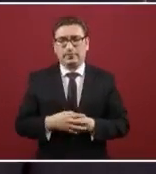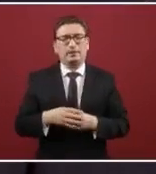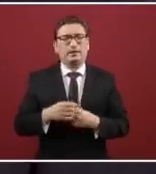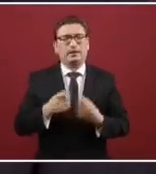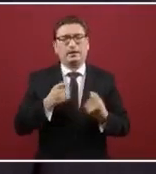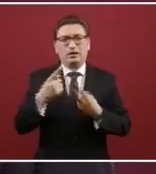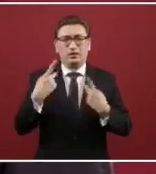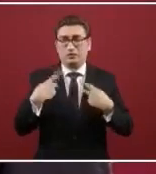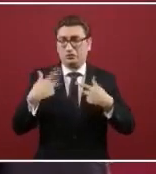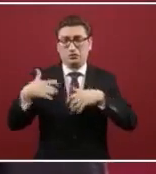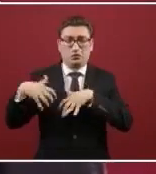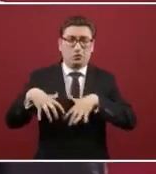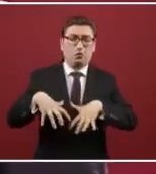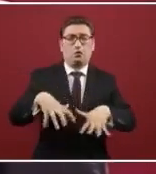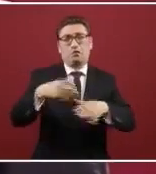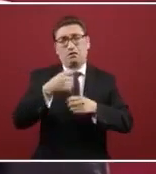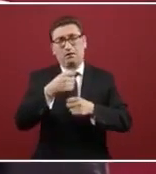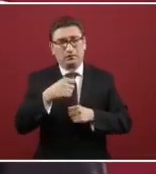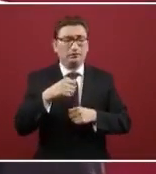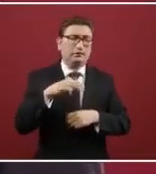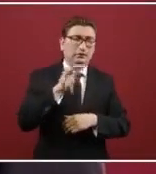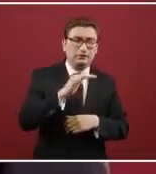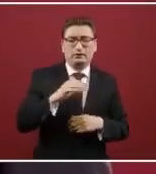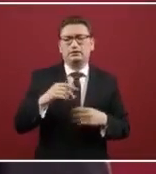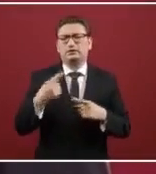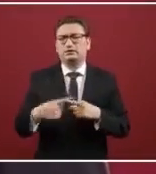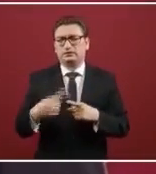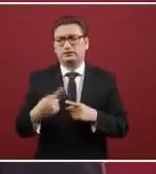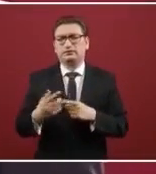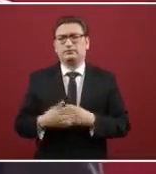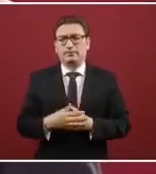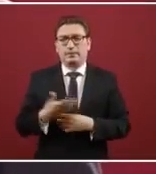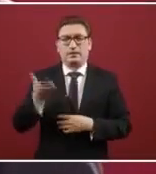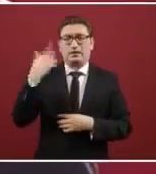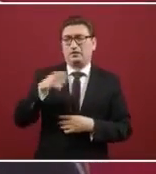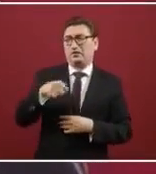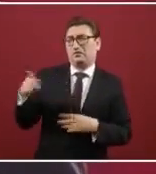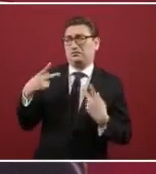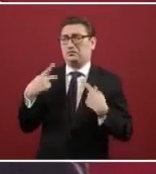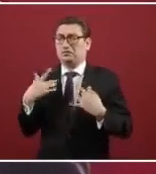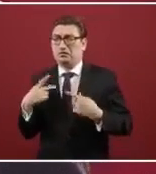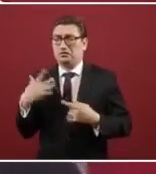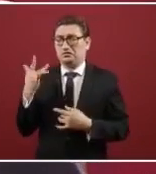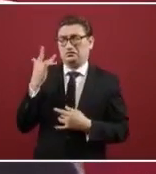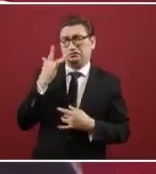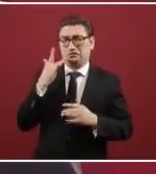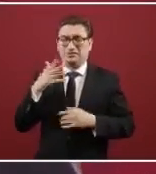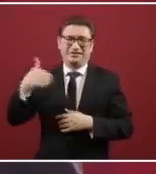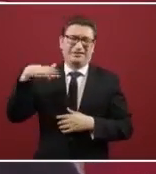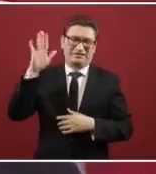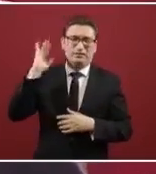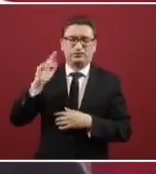Habían hasta manifestaciones de los fifís de aquel